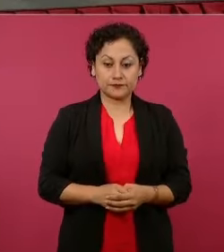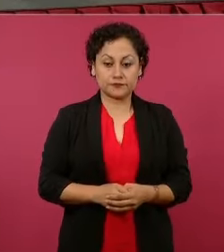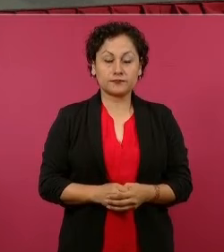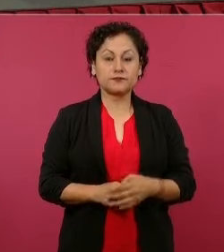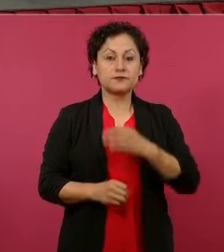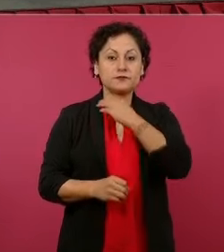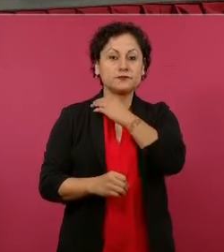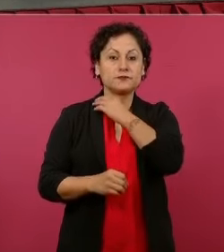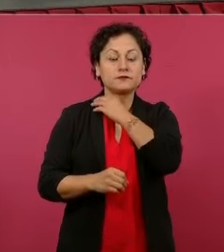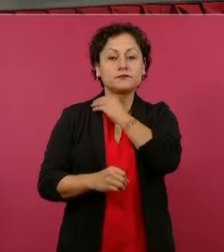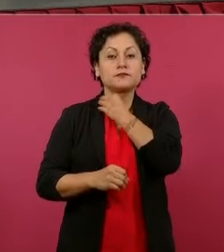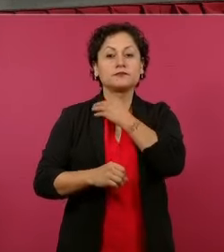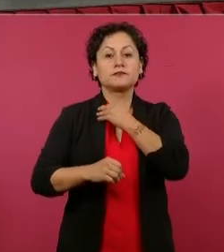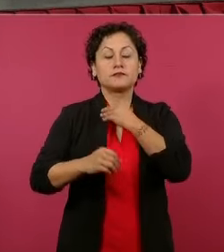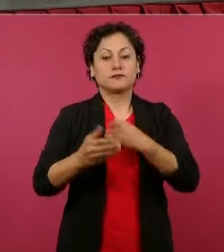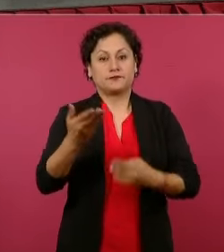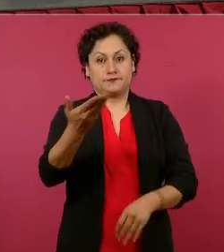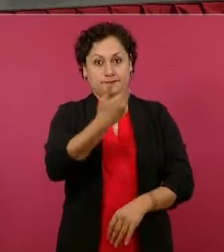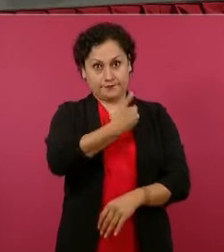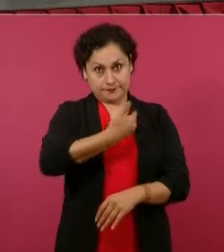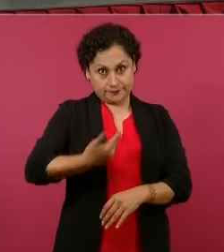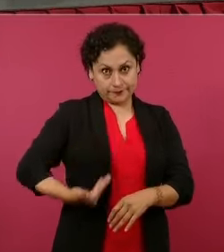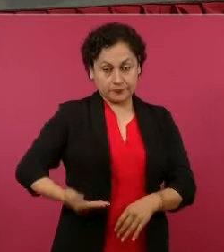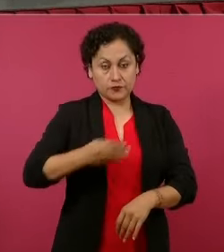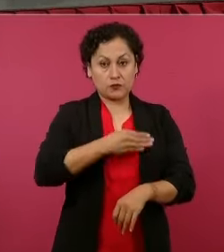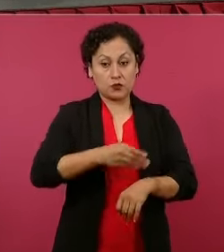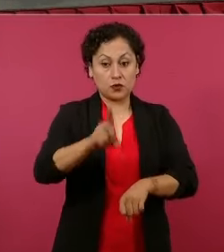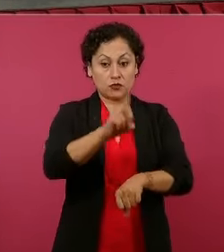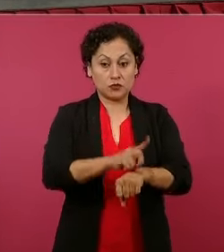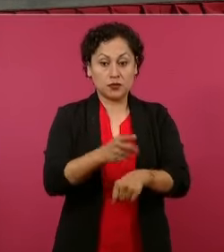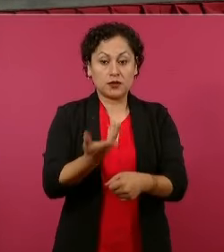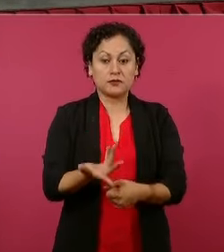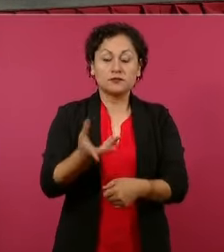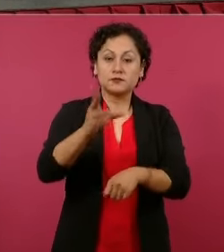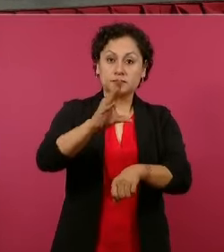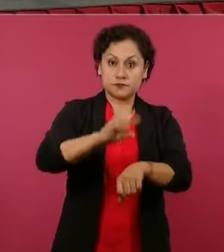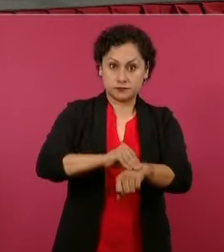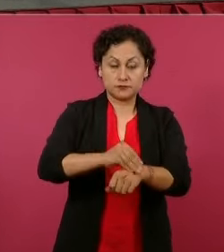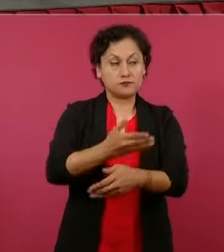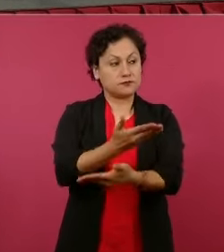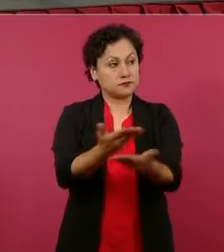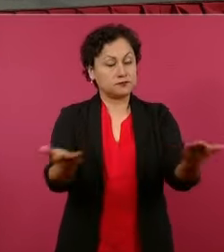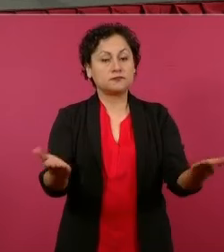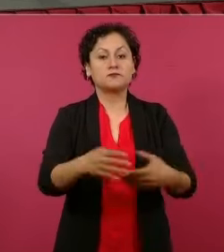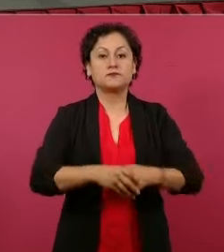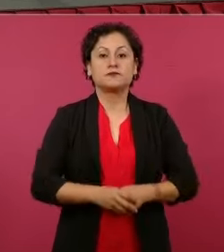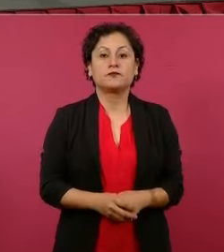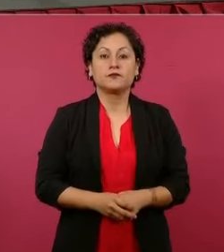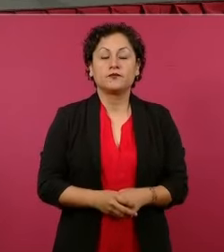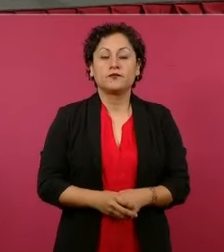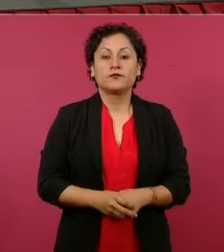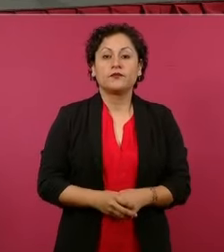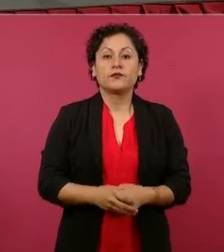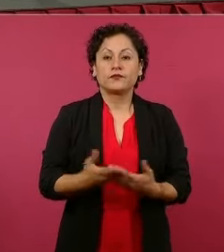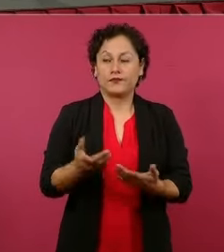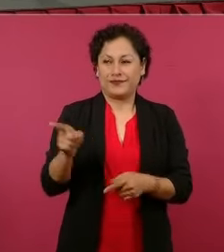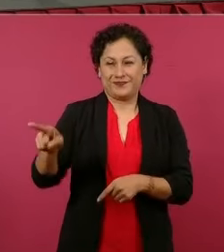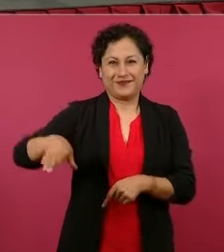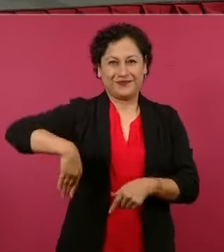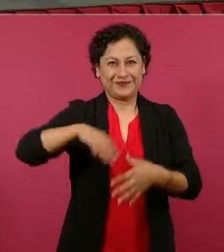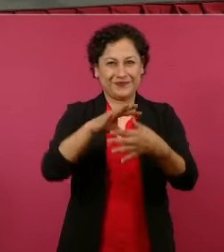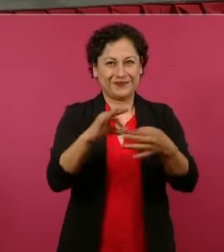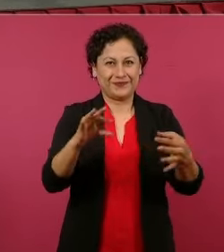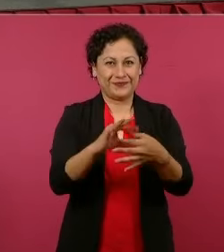con su permiso eh presidente Muy buenos días a todas y y a todos hoy presentamos como lo ha dicho el doctor al cocer los avances